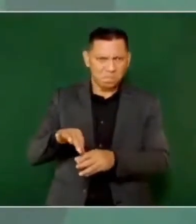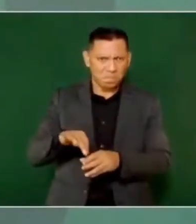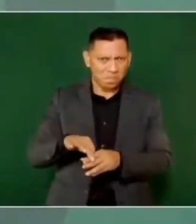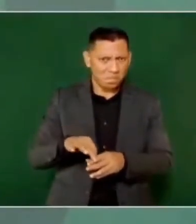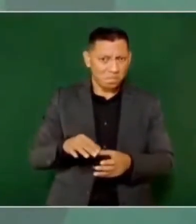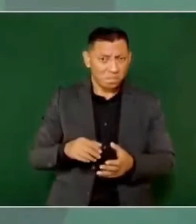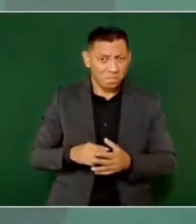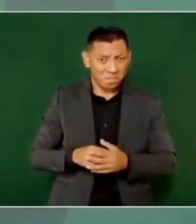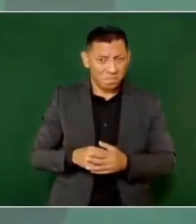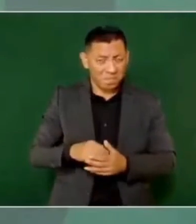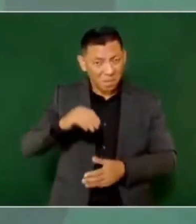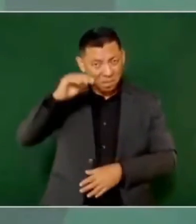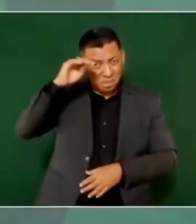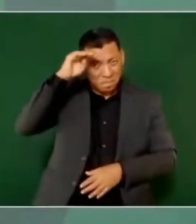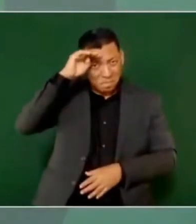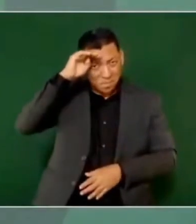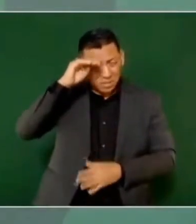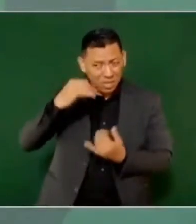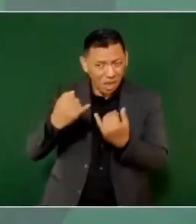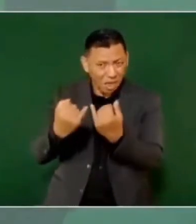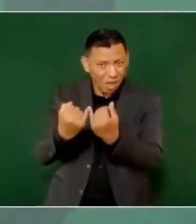Cree que somos iguales.